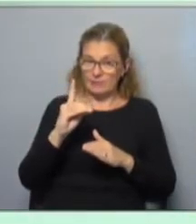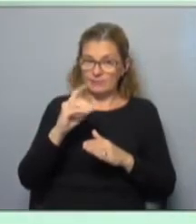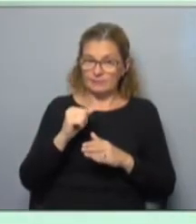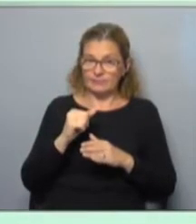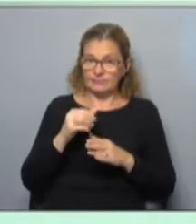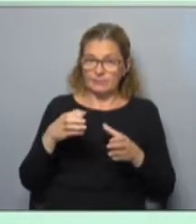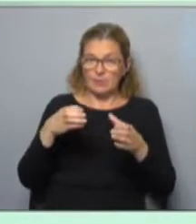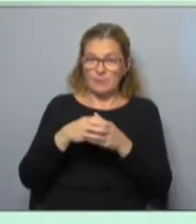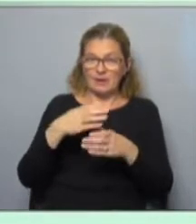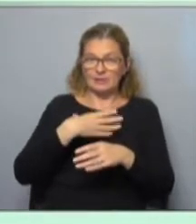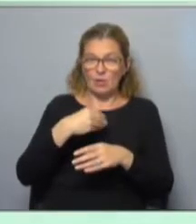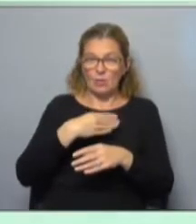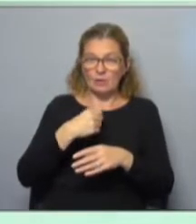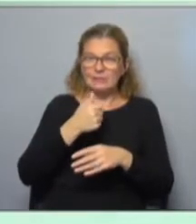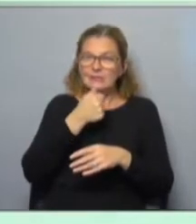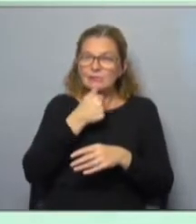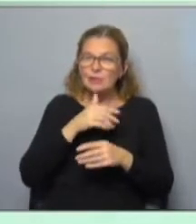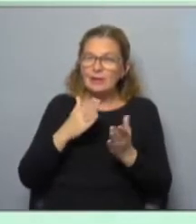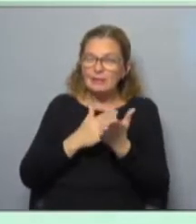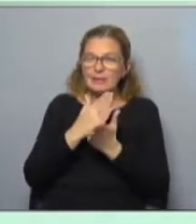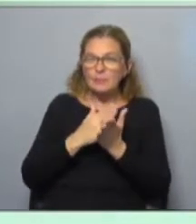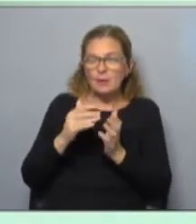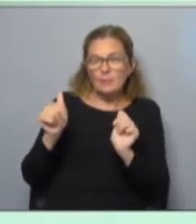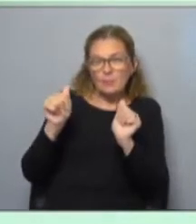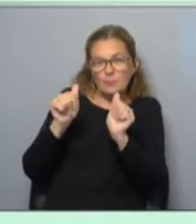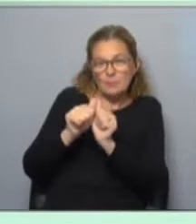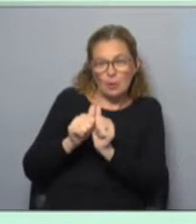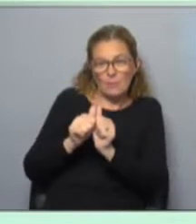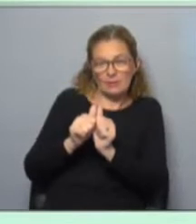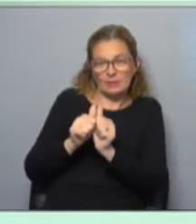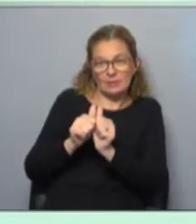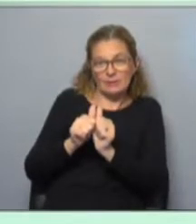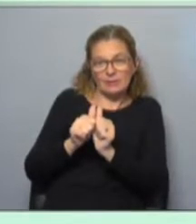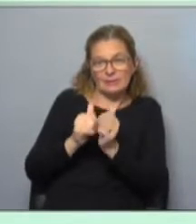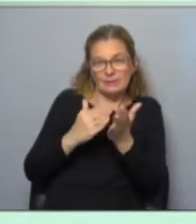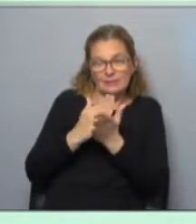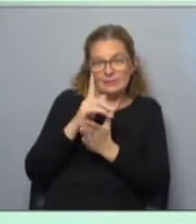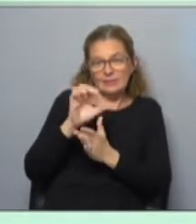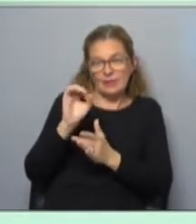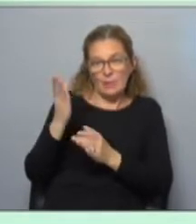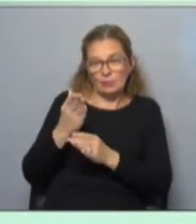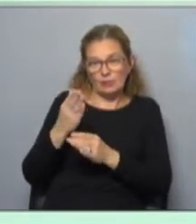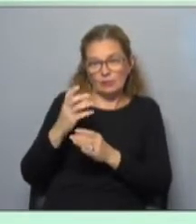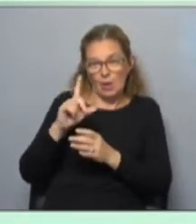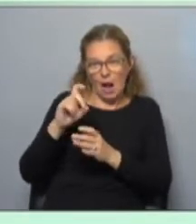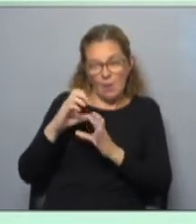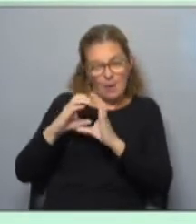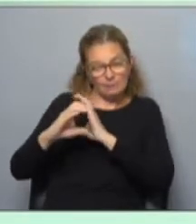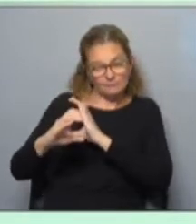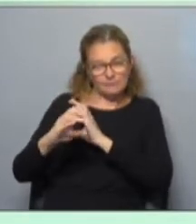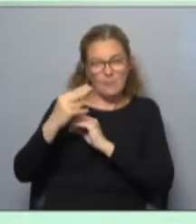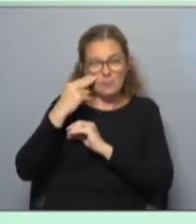El Partido Nacional históricamente ha acompañado los préstamos de saneamiento cuando son 100% de saneamiento. Veremos